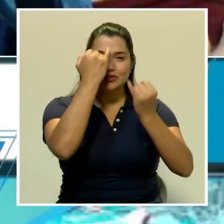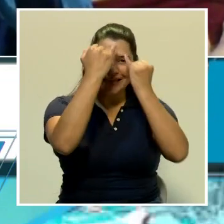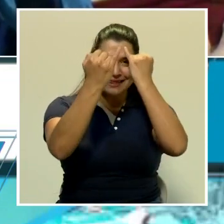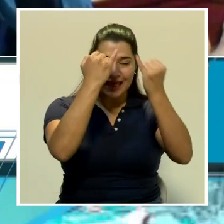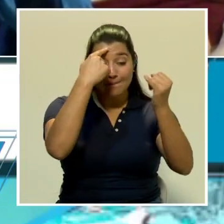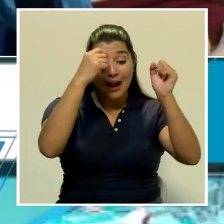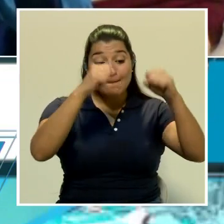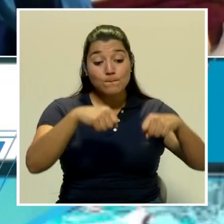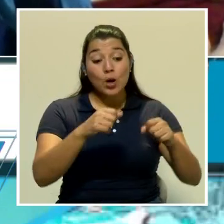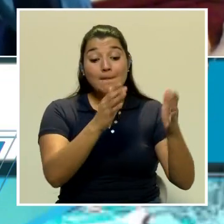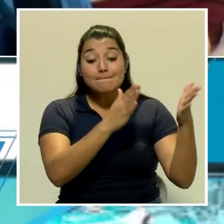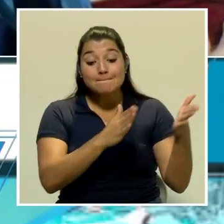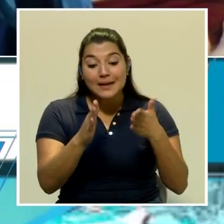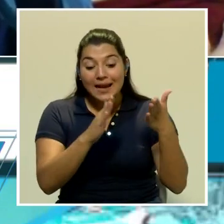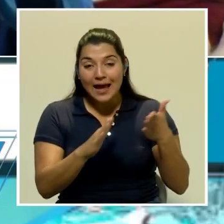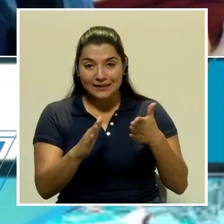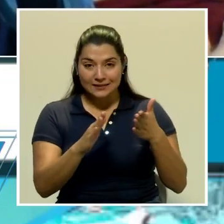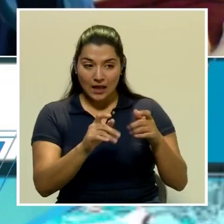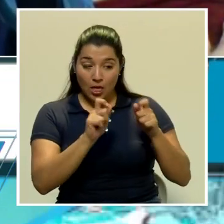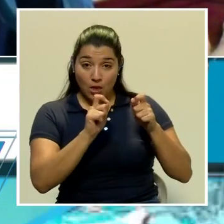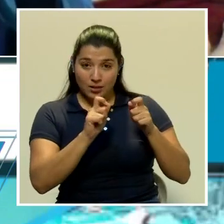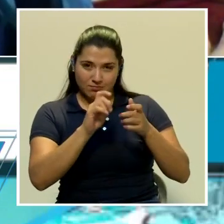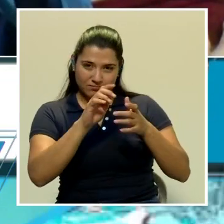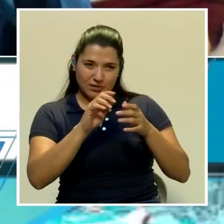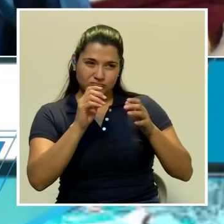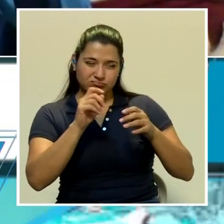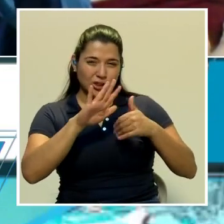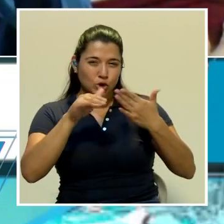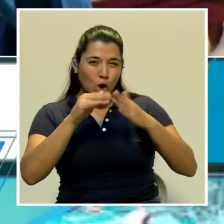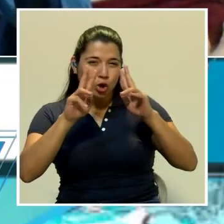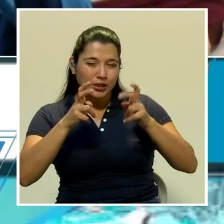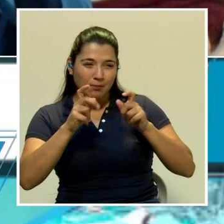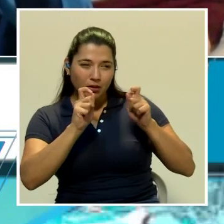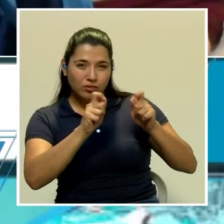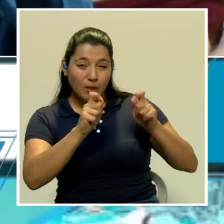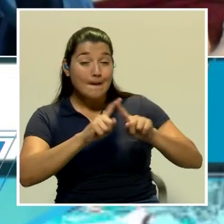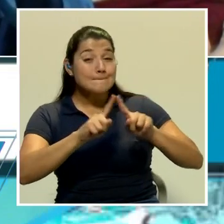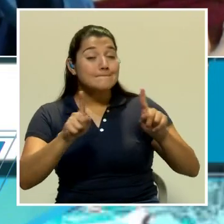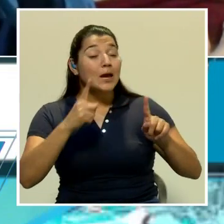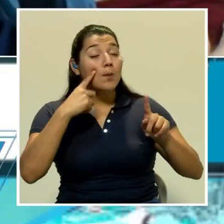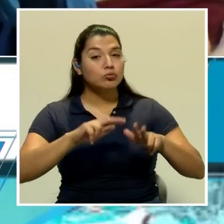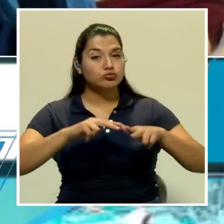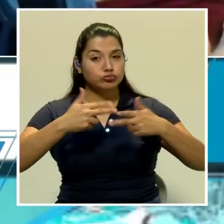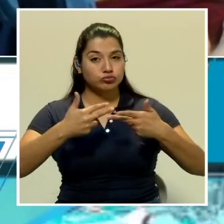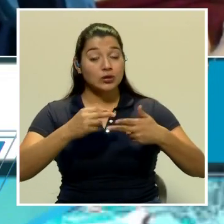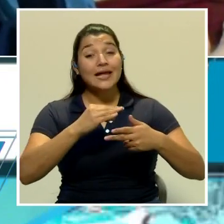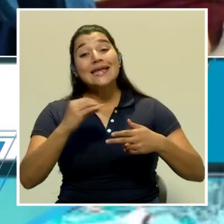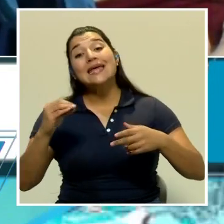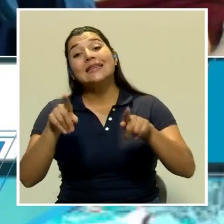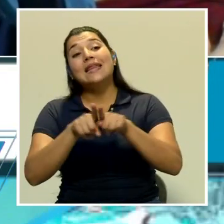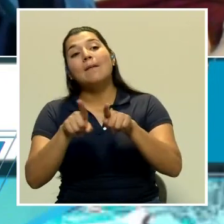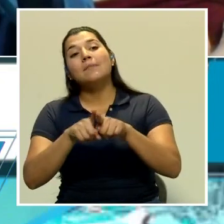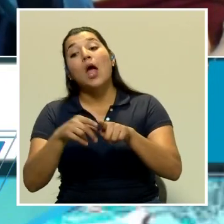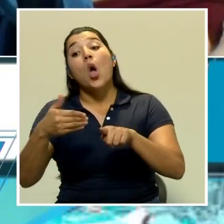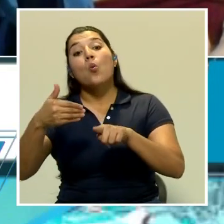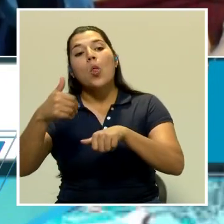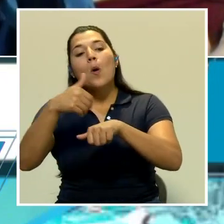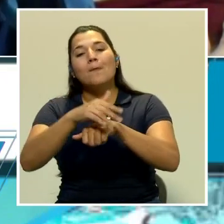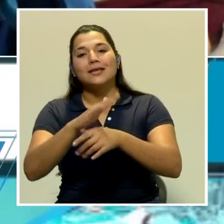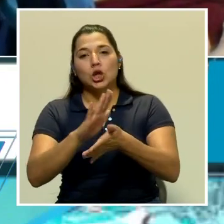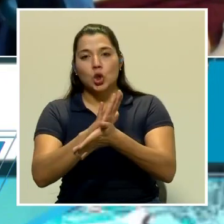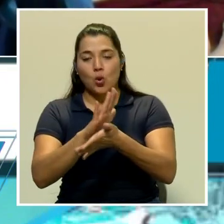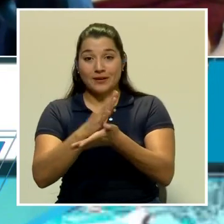trabajo autónomo les ayuda ya sea para la virtualidad o también cuando tienen que mandar los materiales impresos. El tiempo